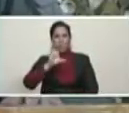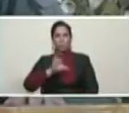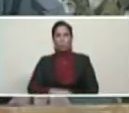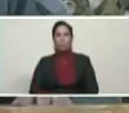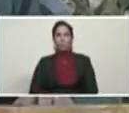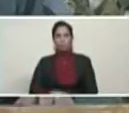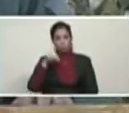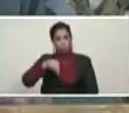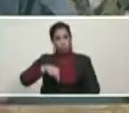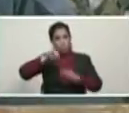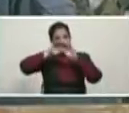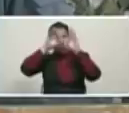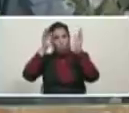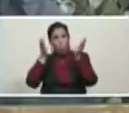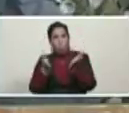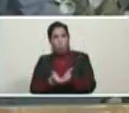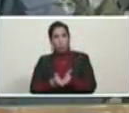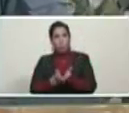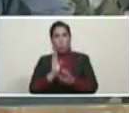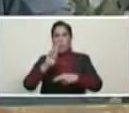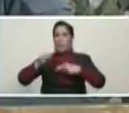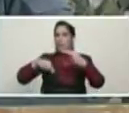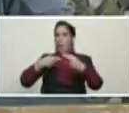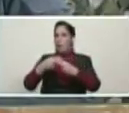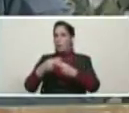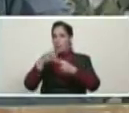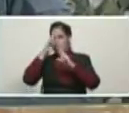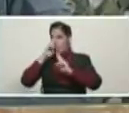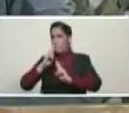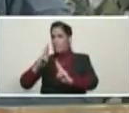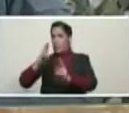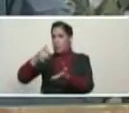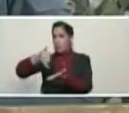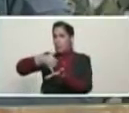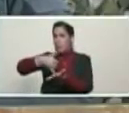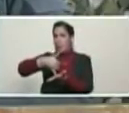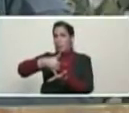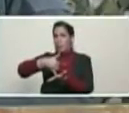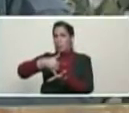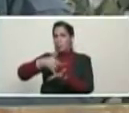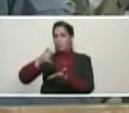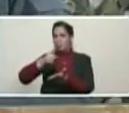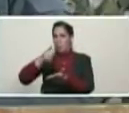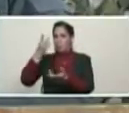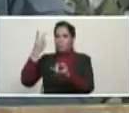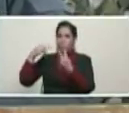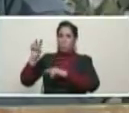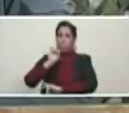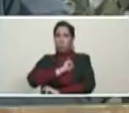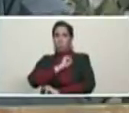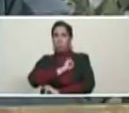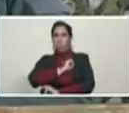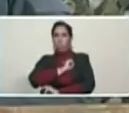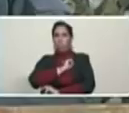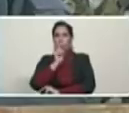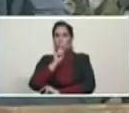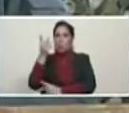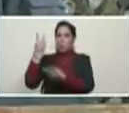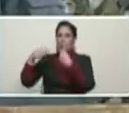este mundo nadie respeta a los débiles, ni a los cobardes, ni a los